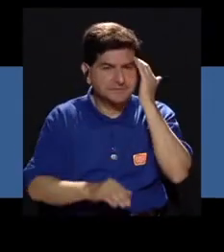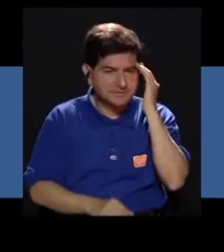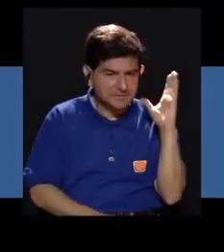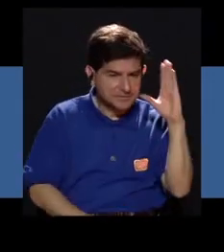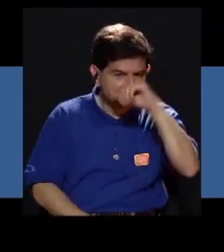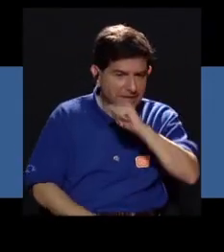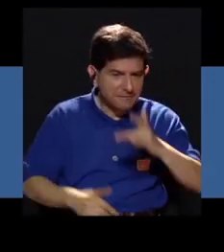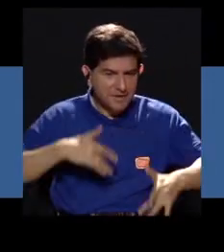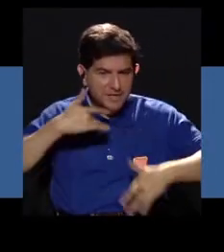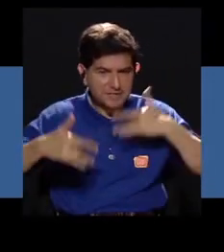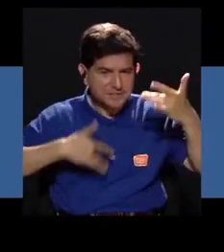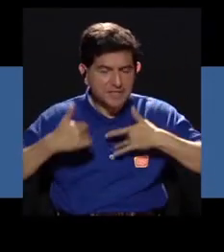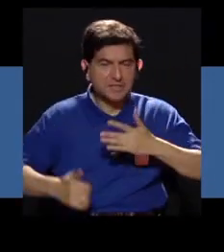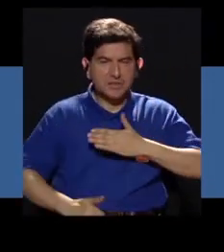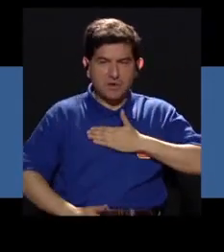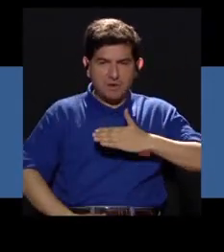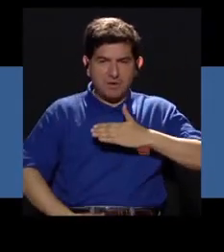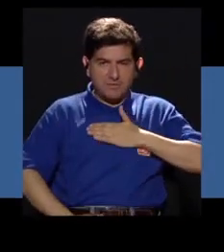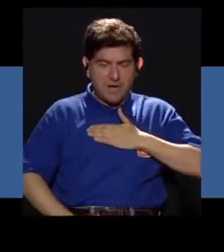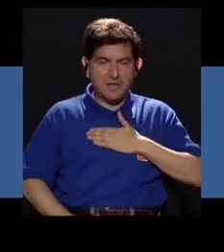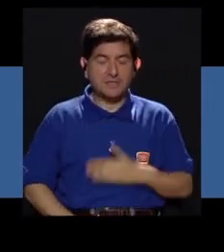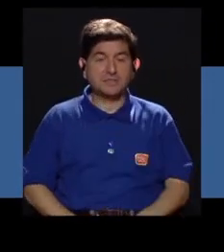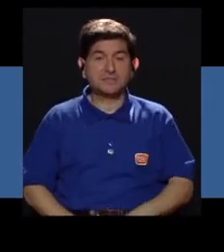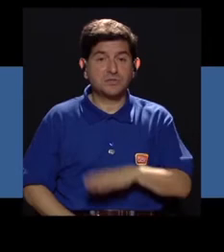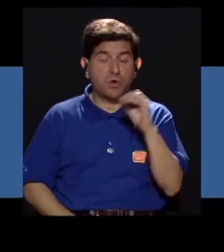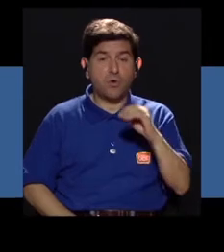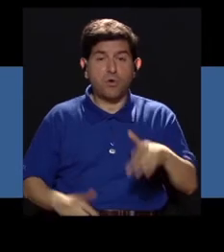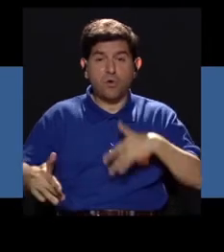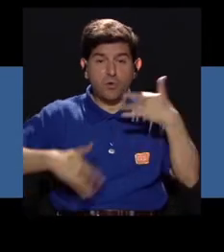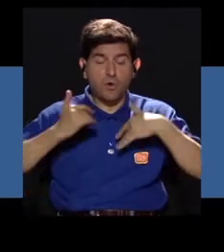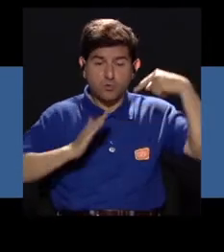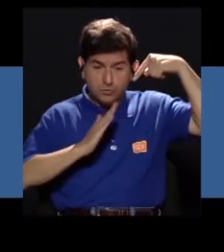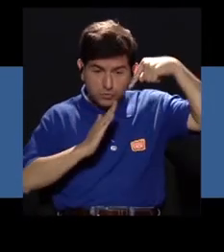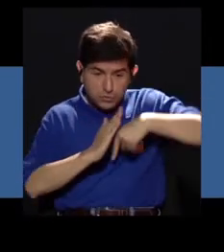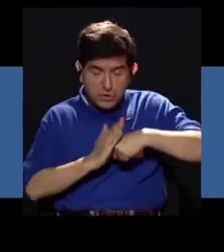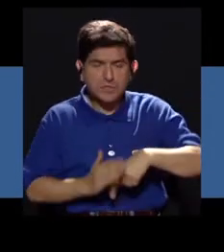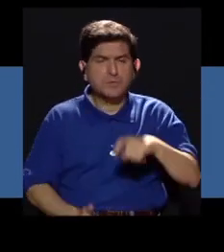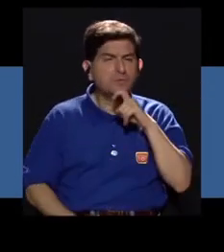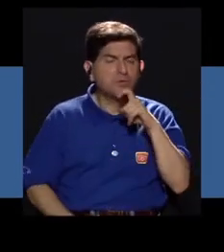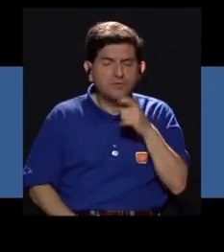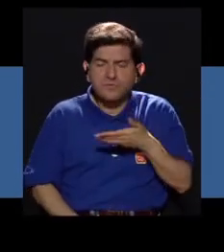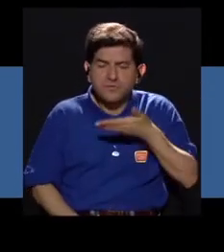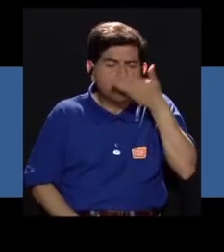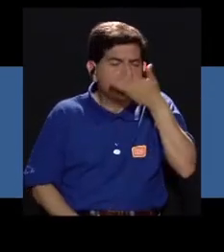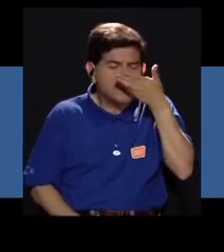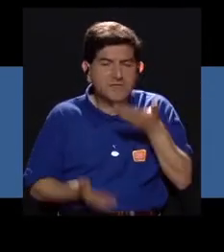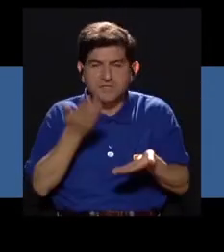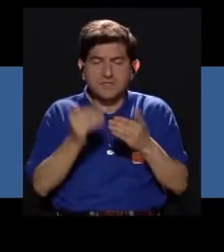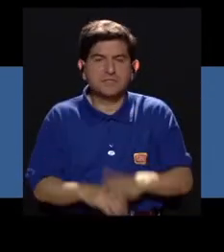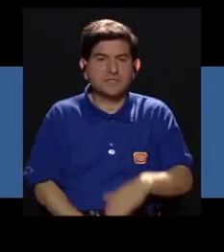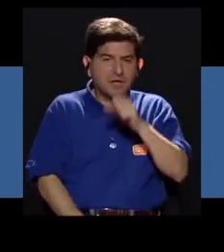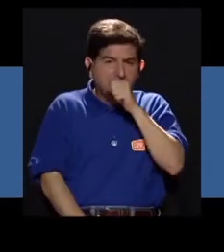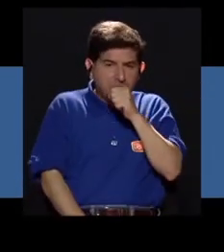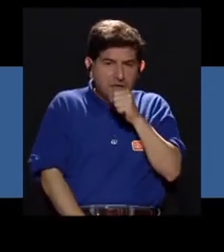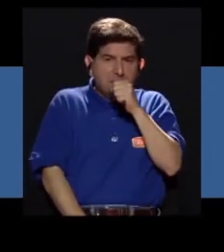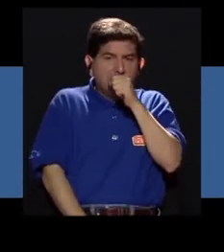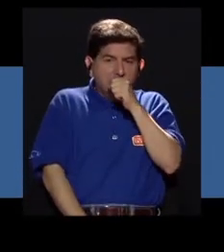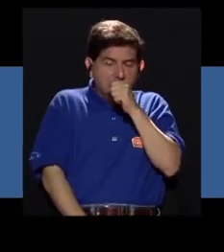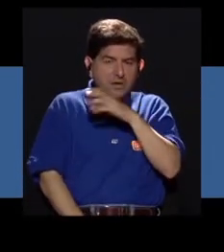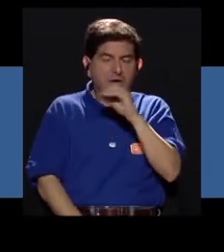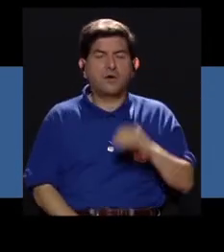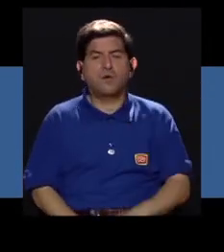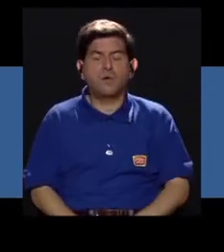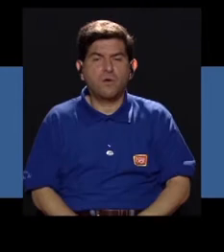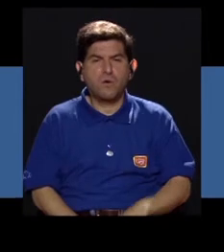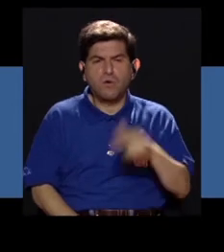es saber reconocer los síntomas de asma, ¿verdad? Y ante síntomas agudos, qué sé yo, dificultad para respirar, un poquito de tos